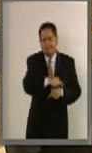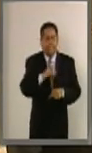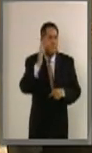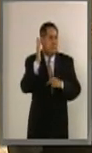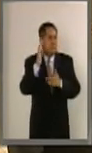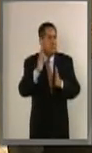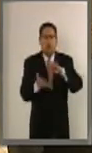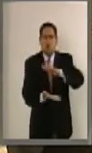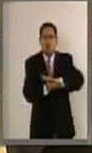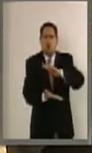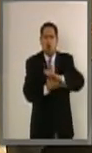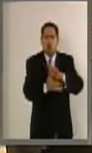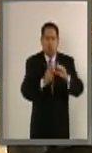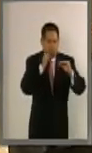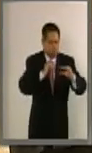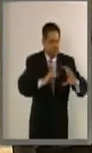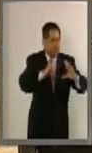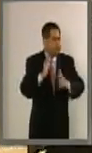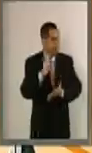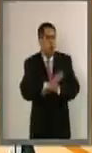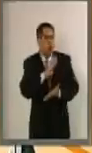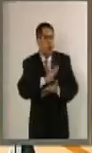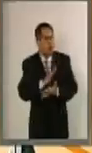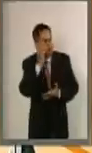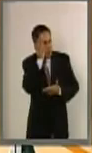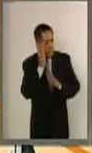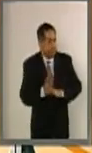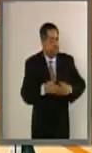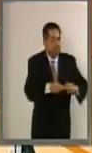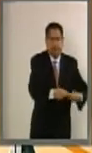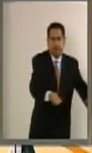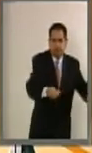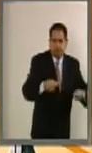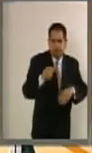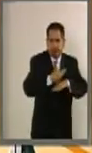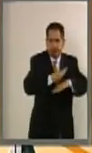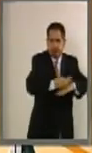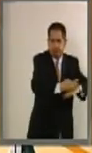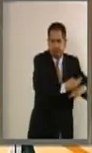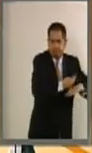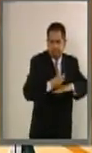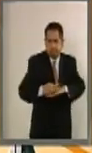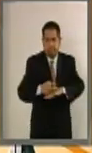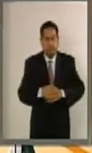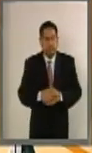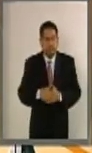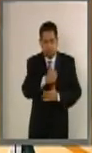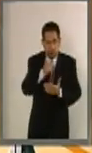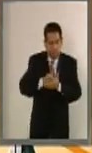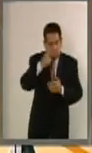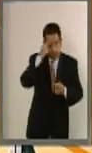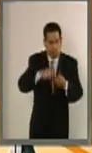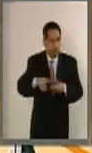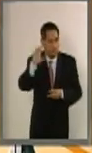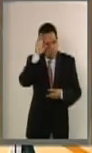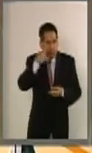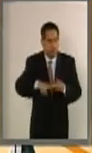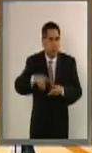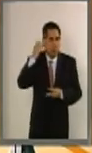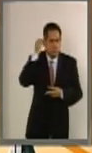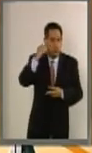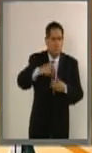colchonetas de las familias damnificadas. En la Ciudad de México, Morelos, Oaxaca,